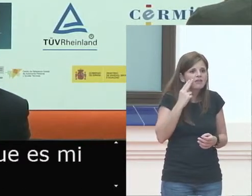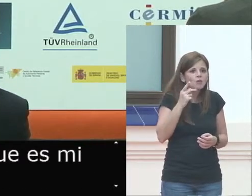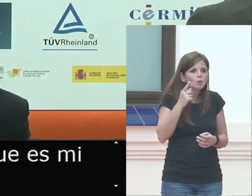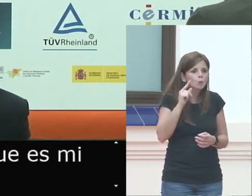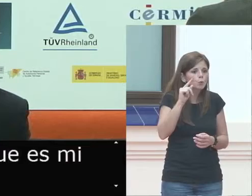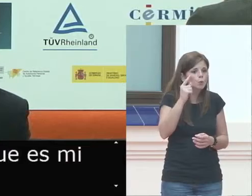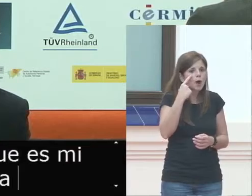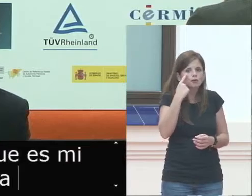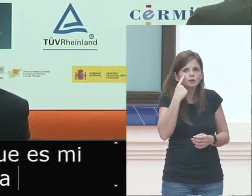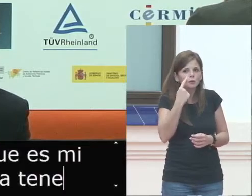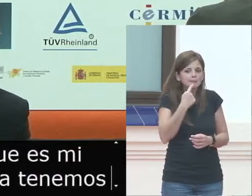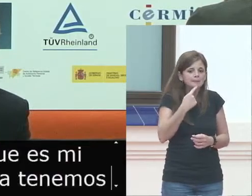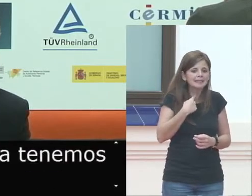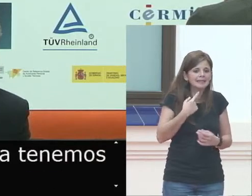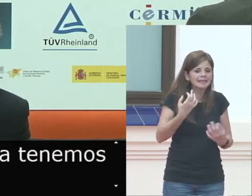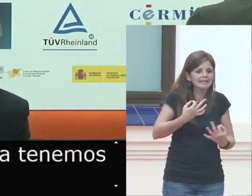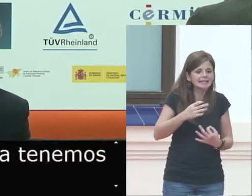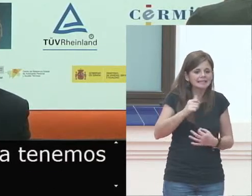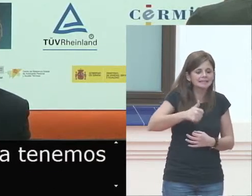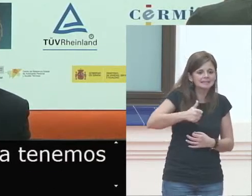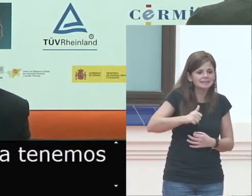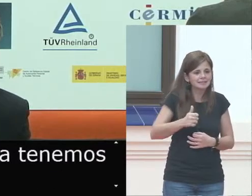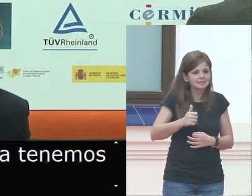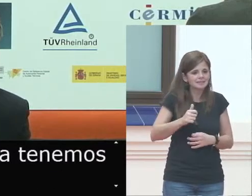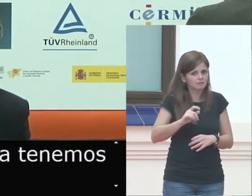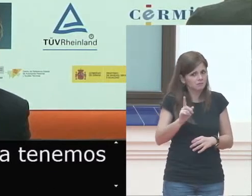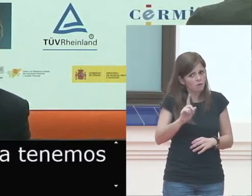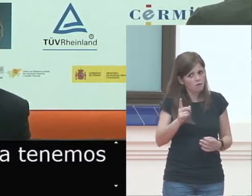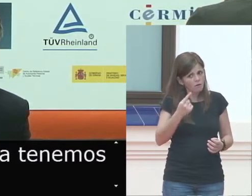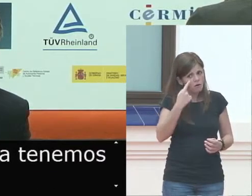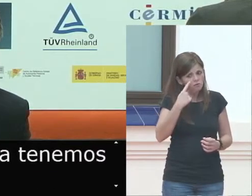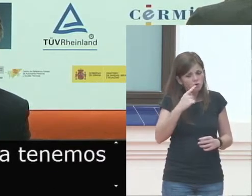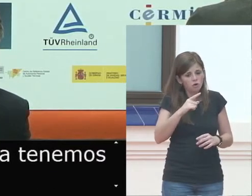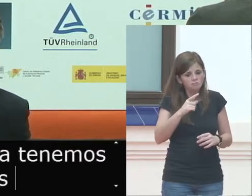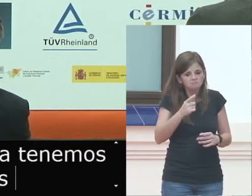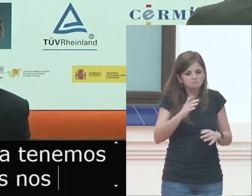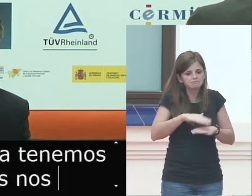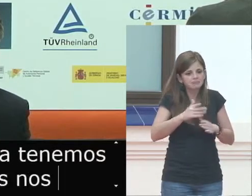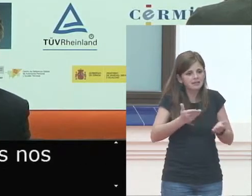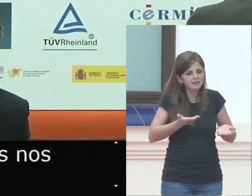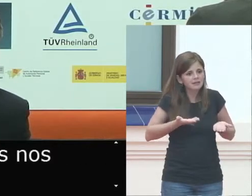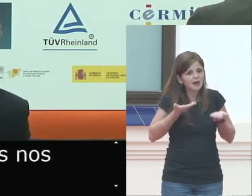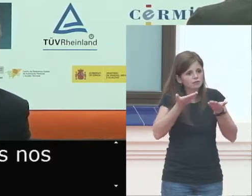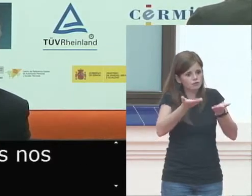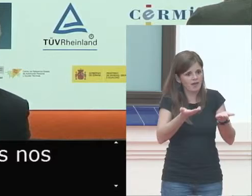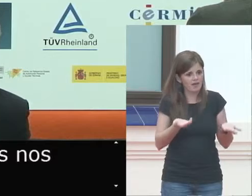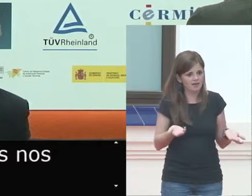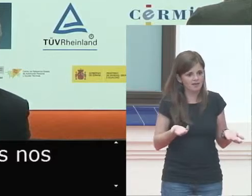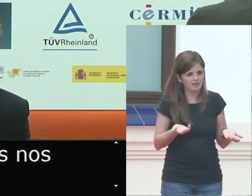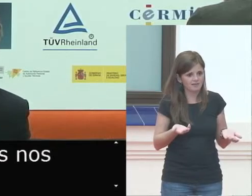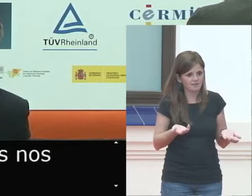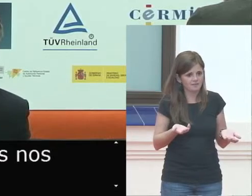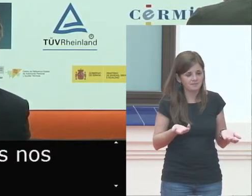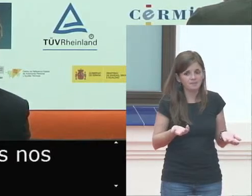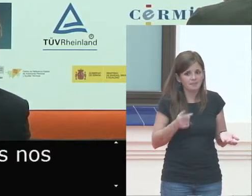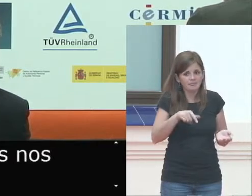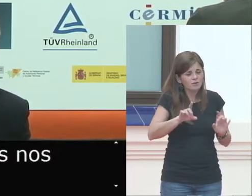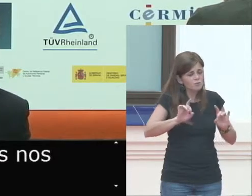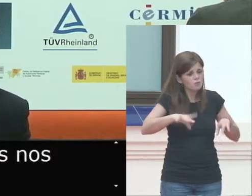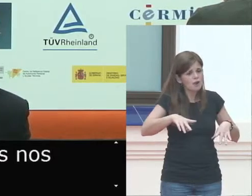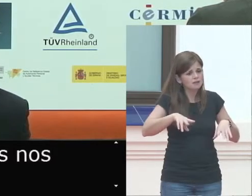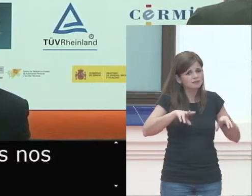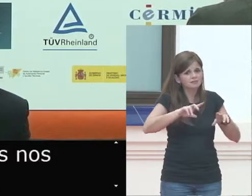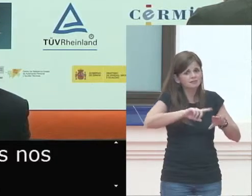dicen. Los auditores están para ayudarnos y para crear valor. Y desde ese punto de vista, las interpretaciones, esto es como las leyes,